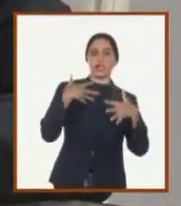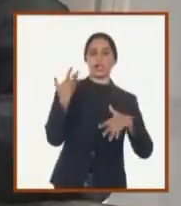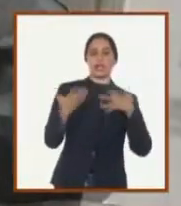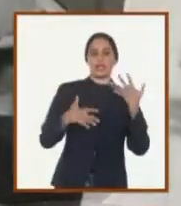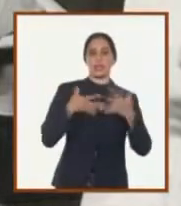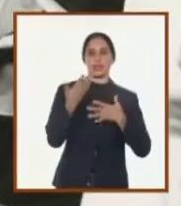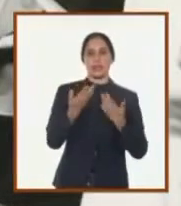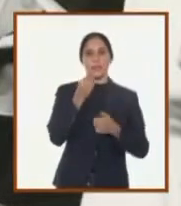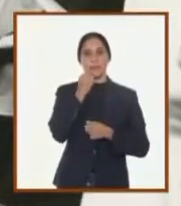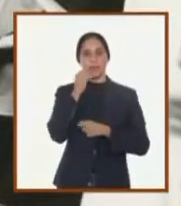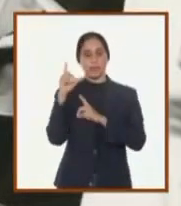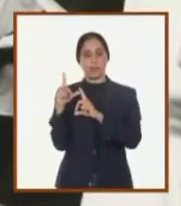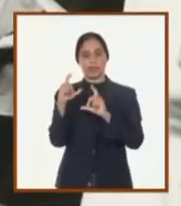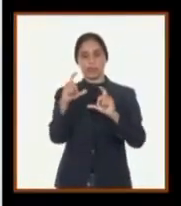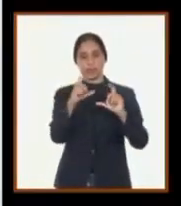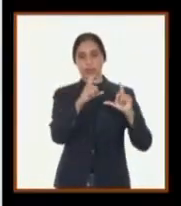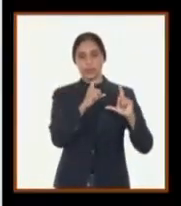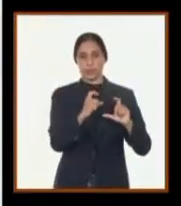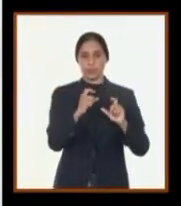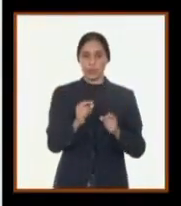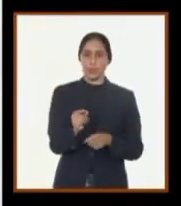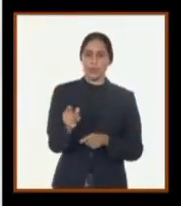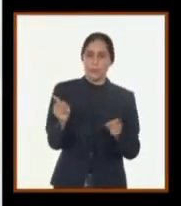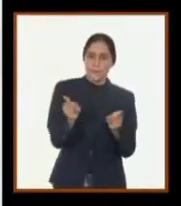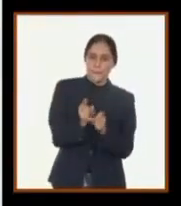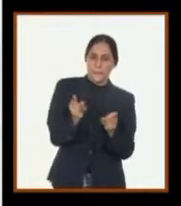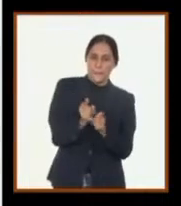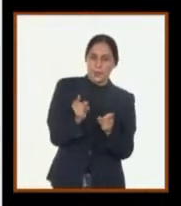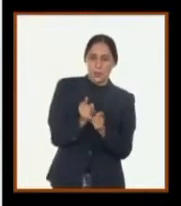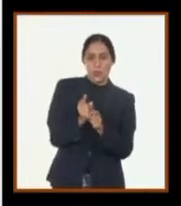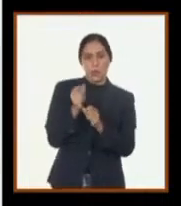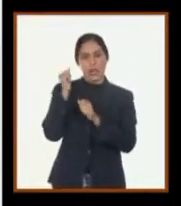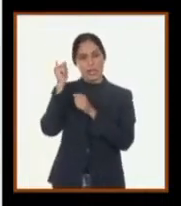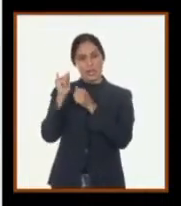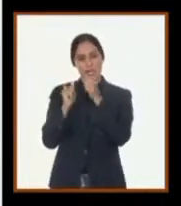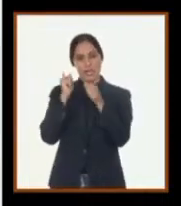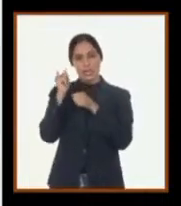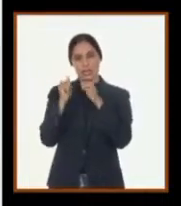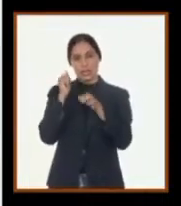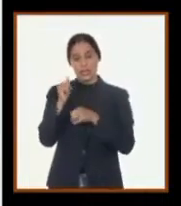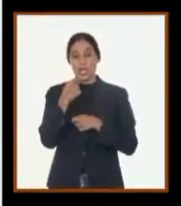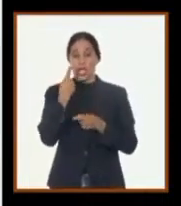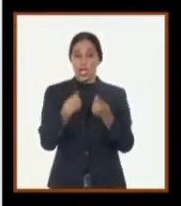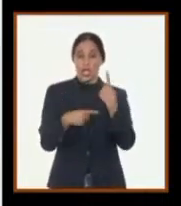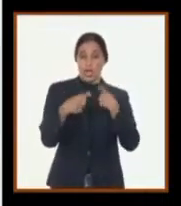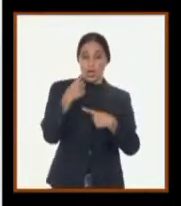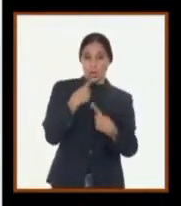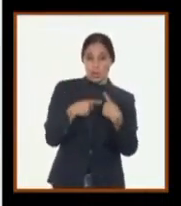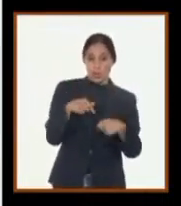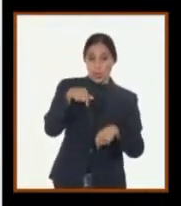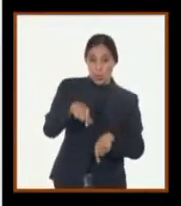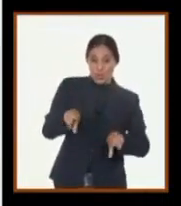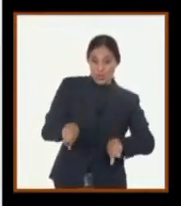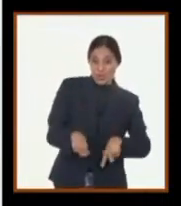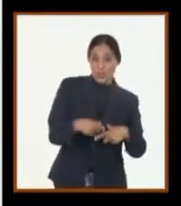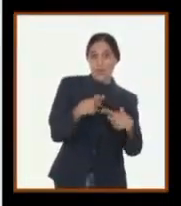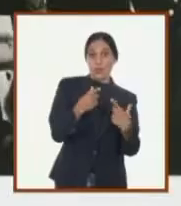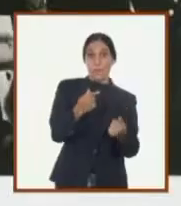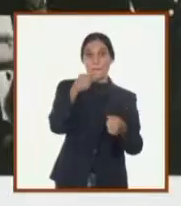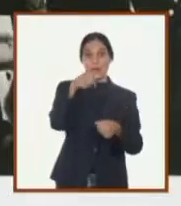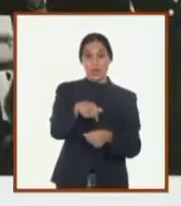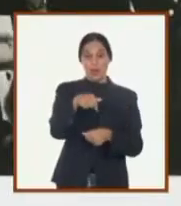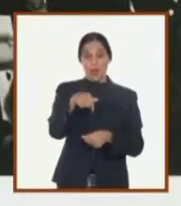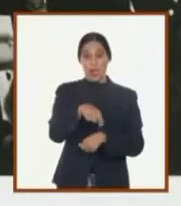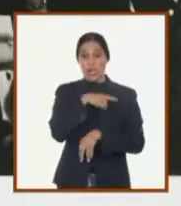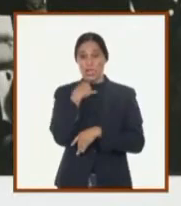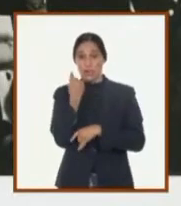podremos transmitirla algún fragmento del noticiero I cay Ahí está mon Hoy cumple una casualidad importante fue el